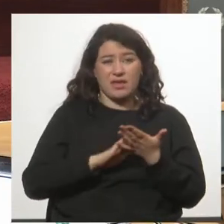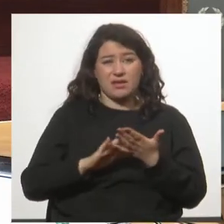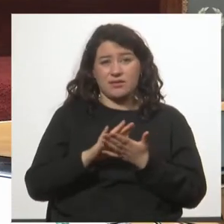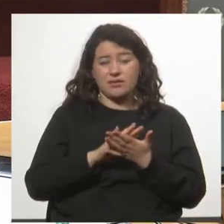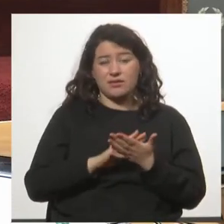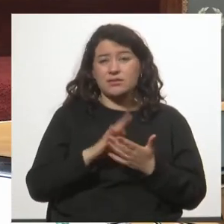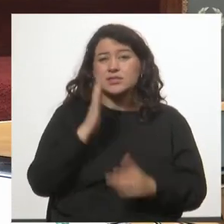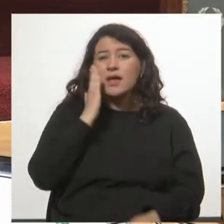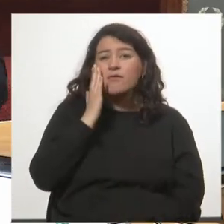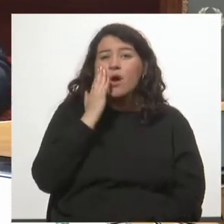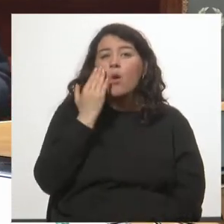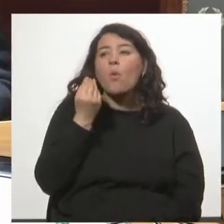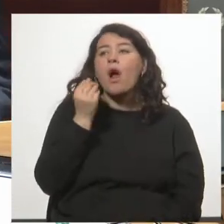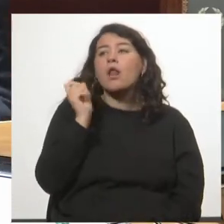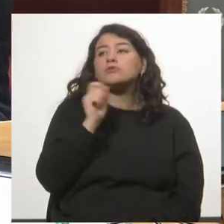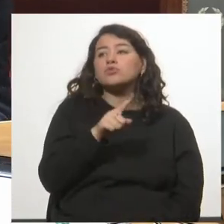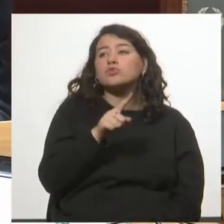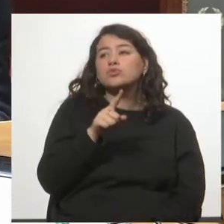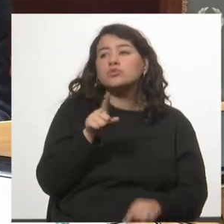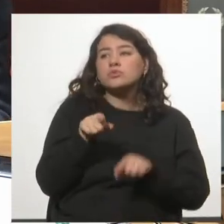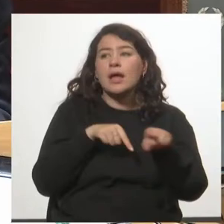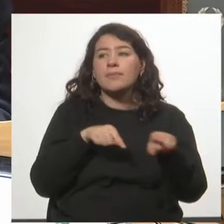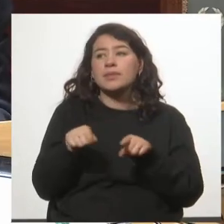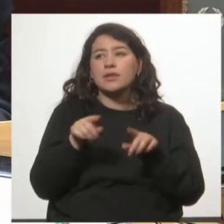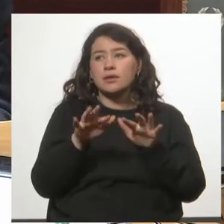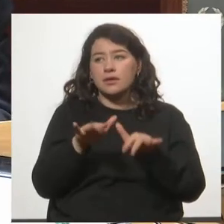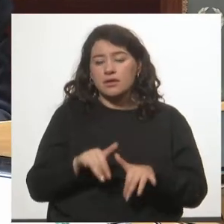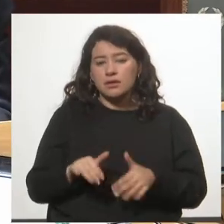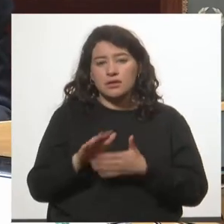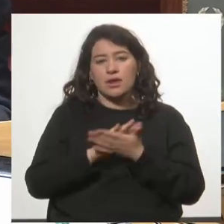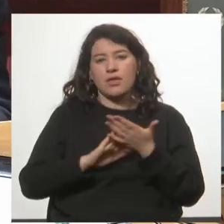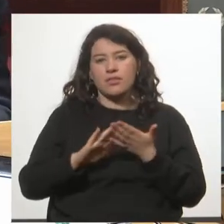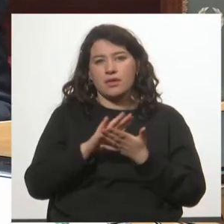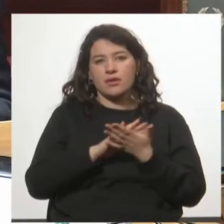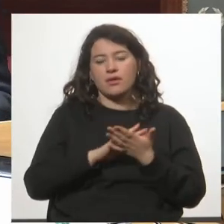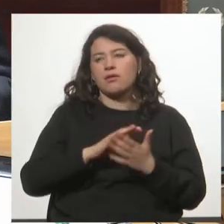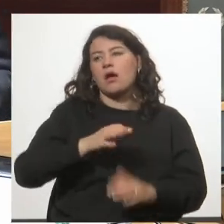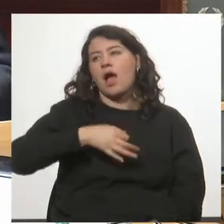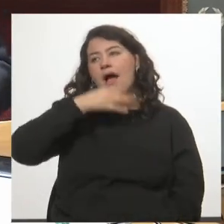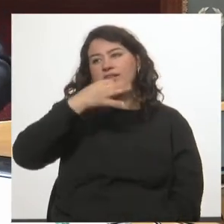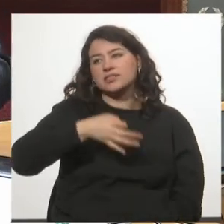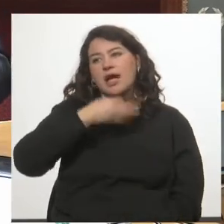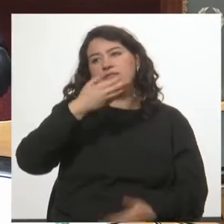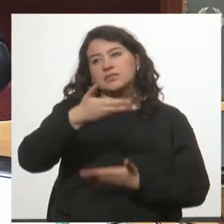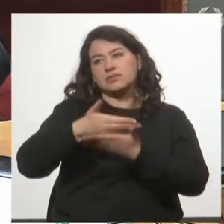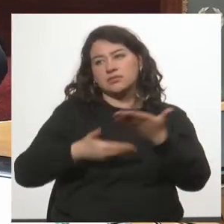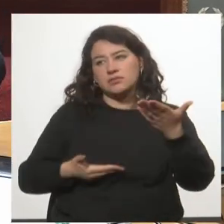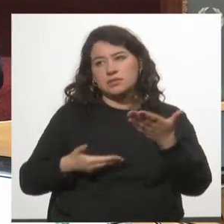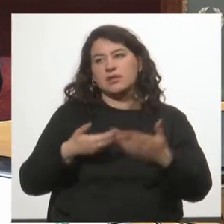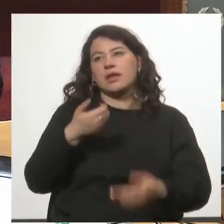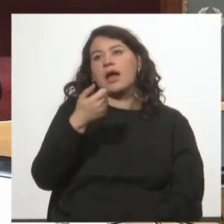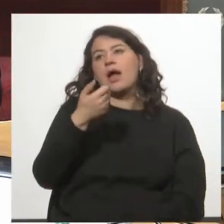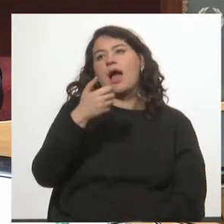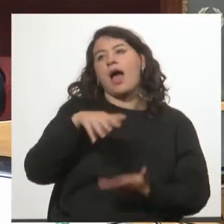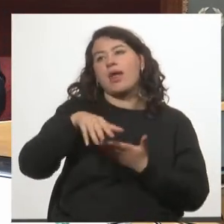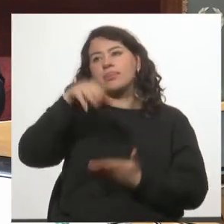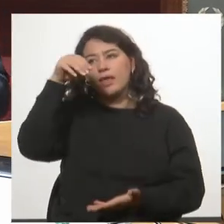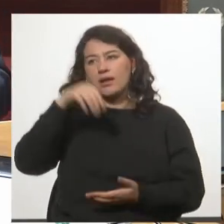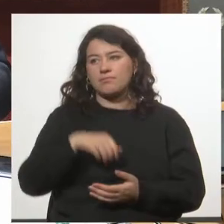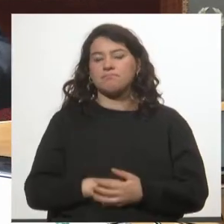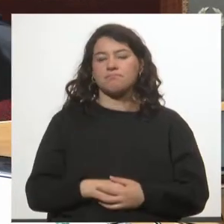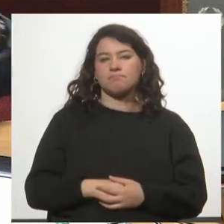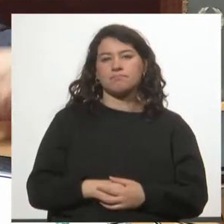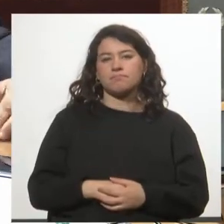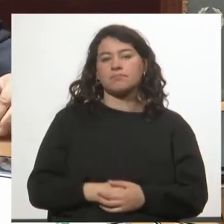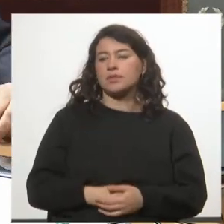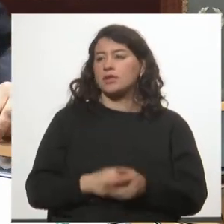y saben cuáles serán esos expedientes tramitados las actas de antel por ejemplo recursos